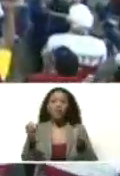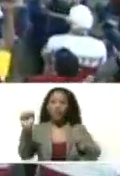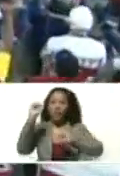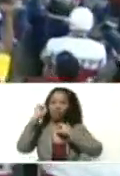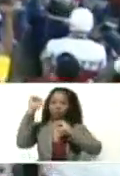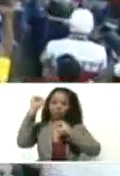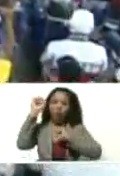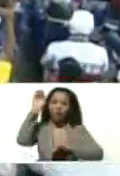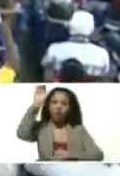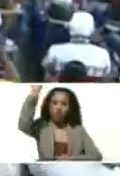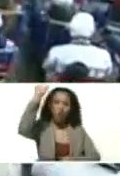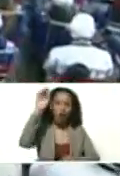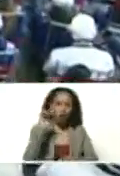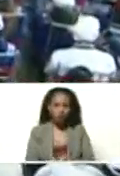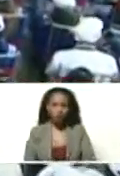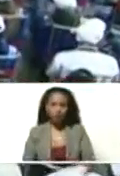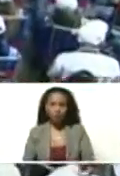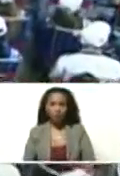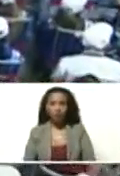victoria segura.